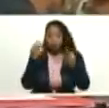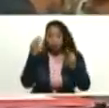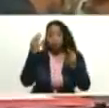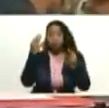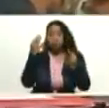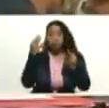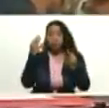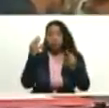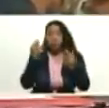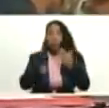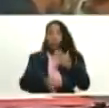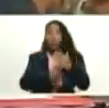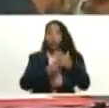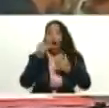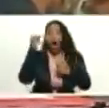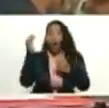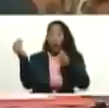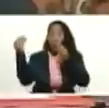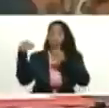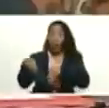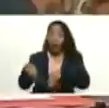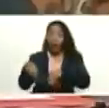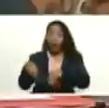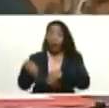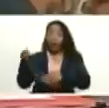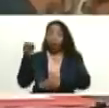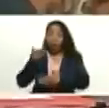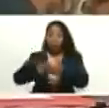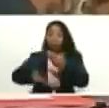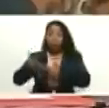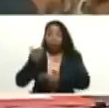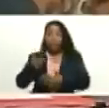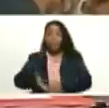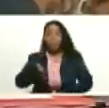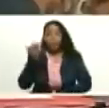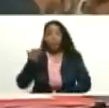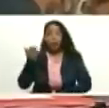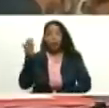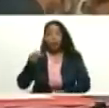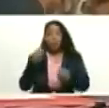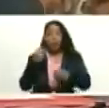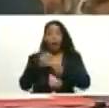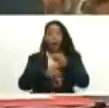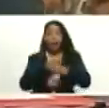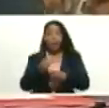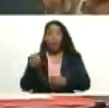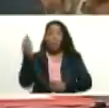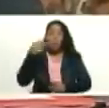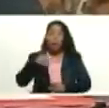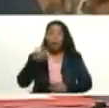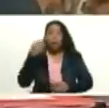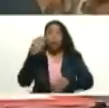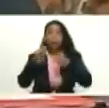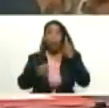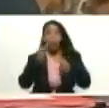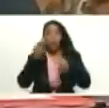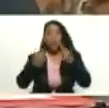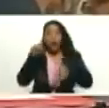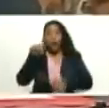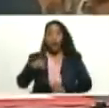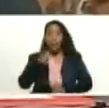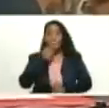de que todavía tenemos un acuerdo y una cooperación significativa para garantizar que haya más justicia en este